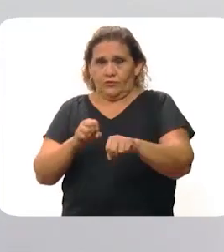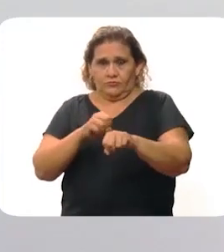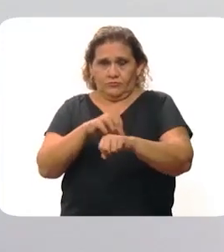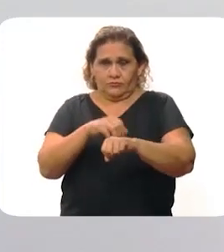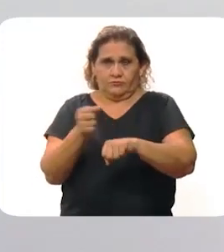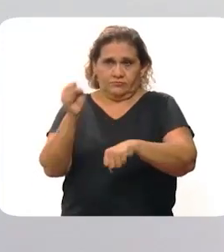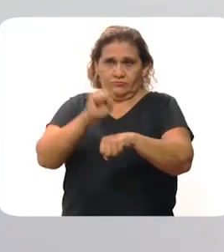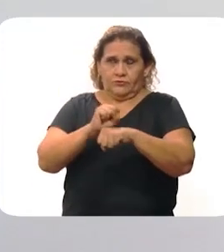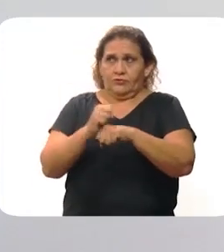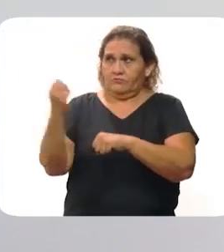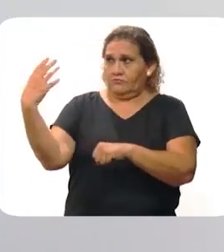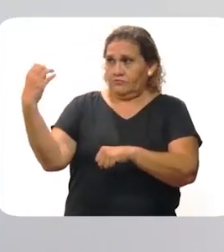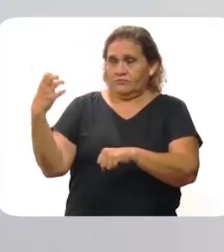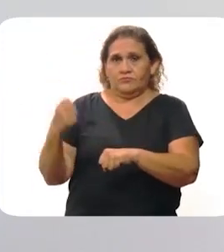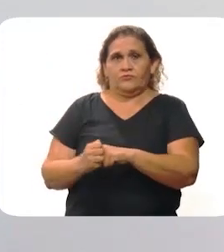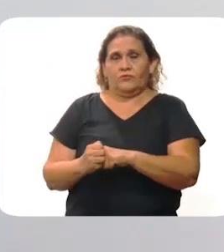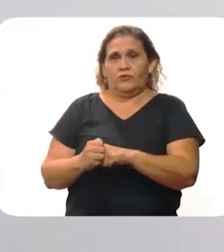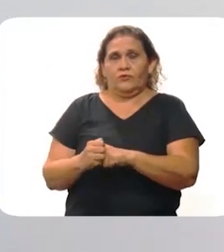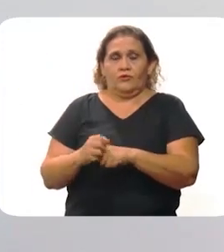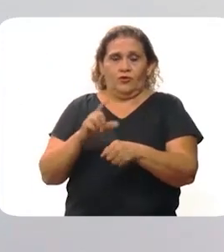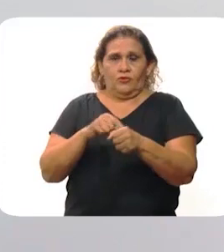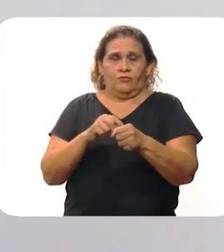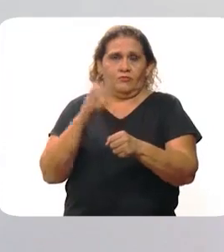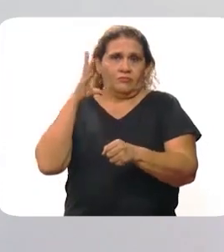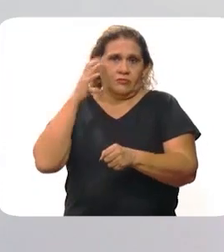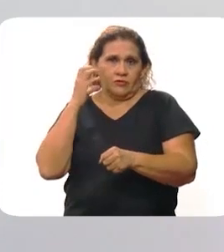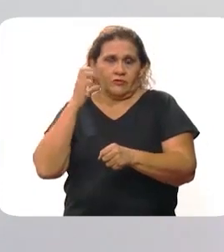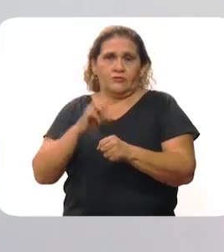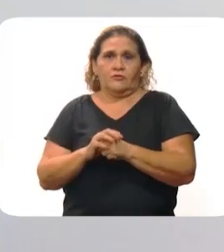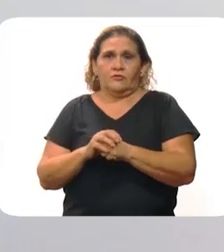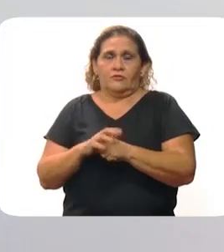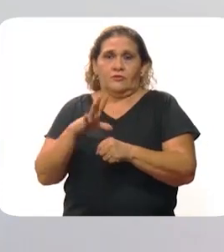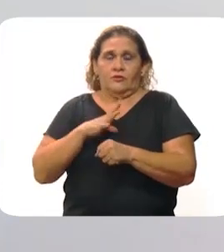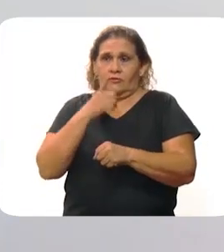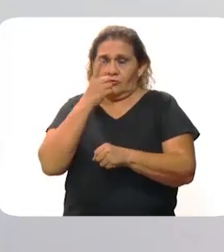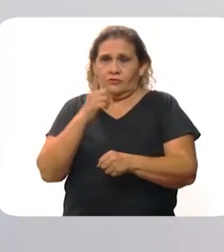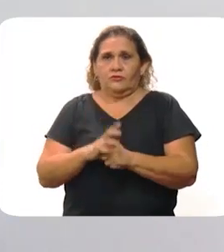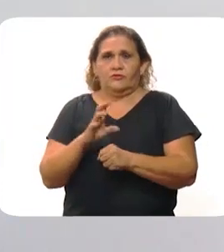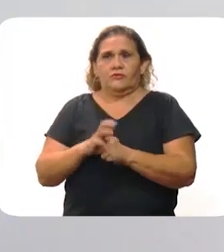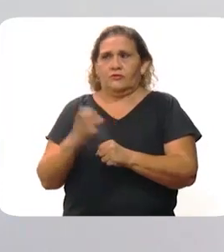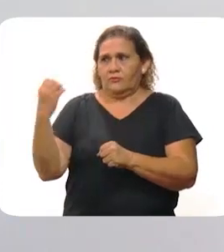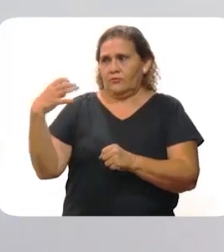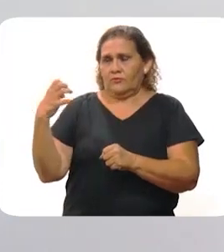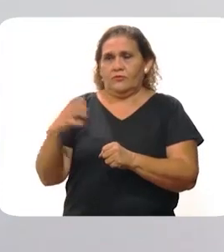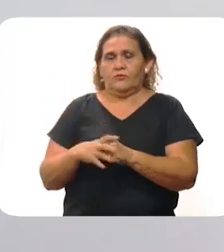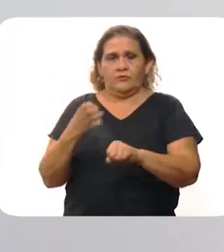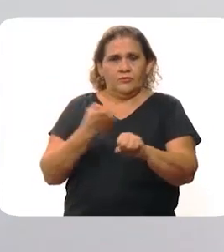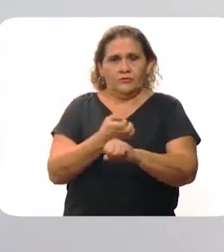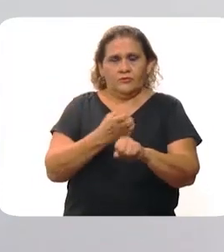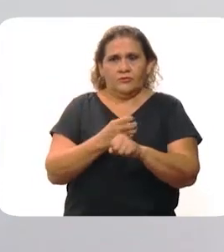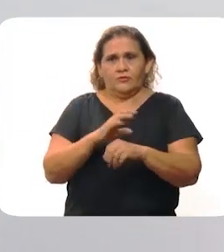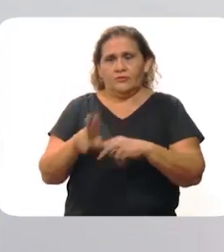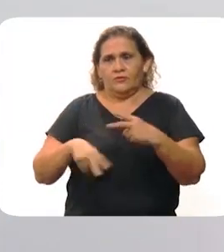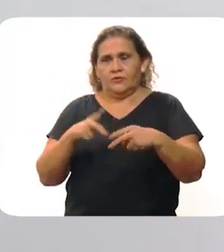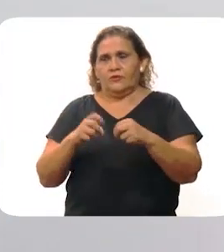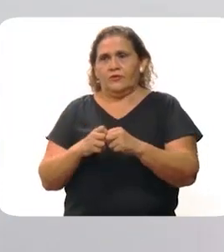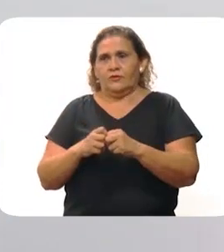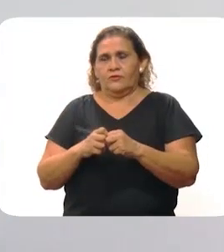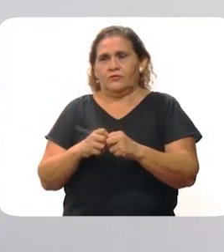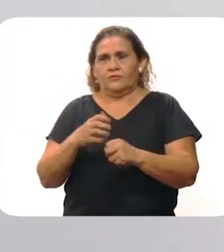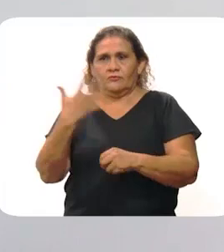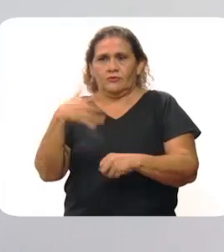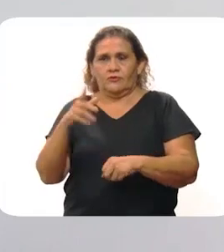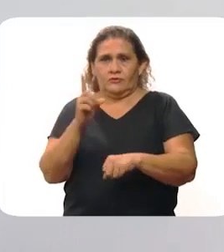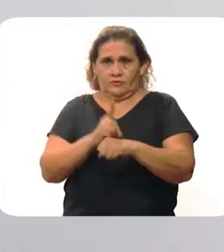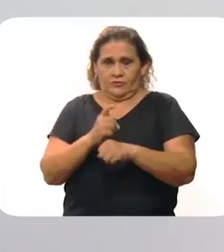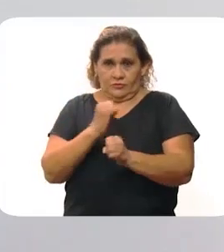de nuestro semáforo estatal de salud marcan color naranja. Como hemos informado, el semáforo estatal de salud se va a dar a conocer cada